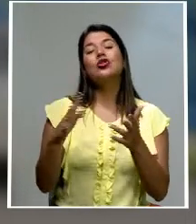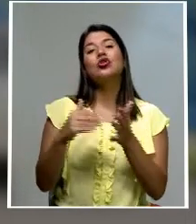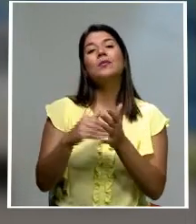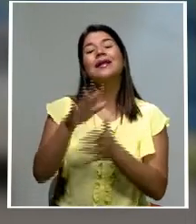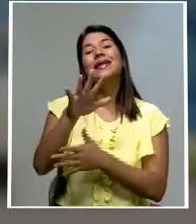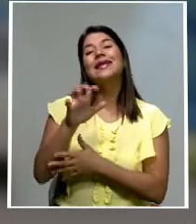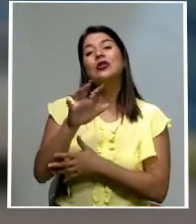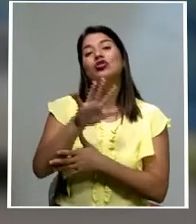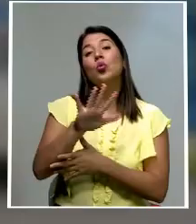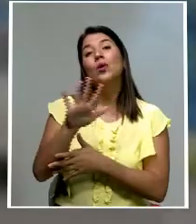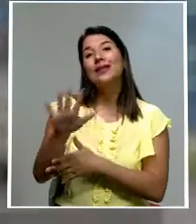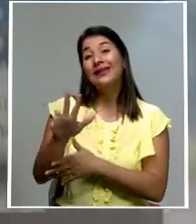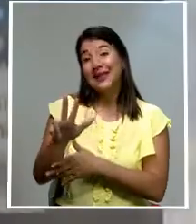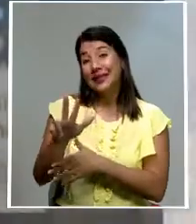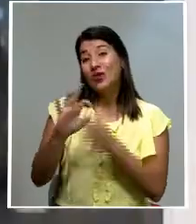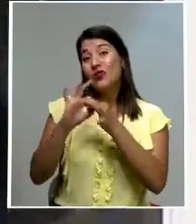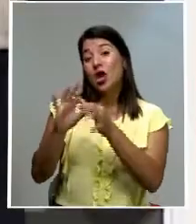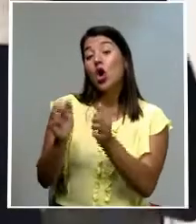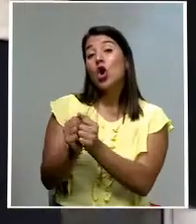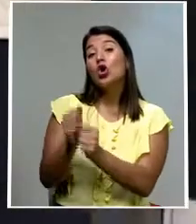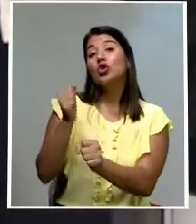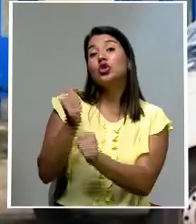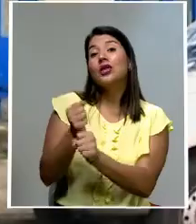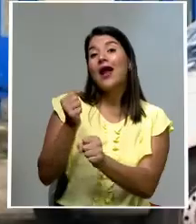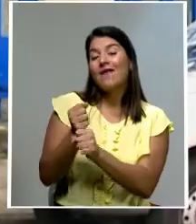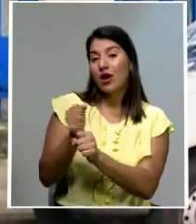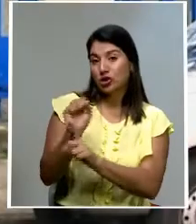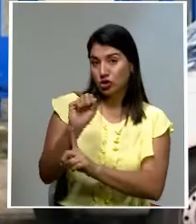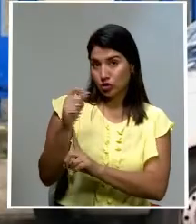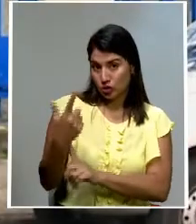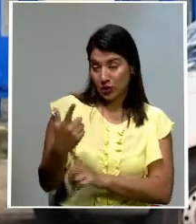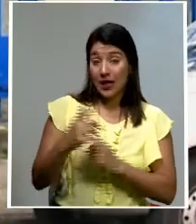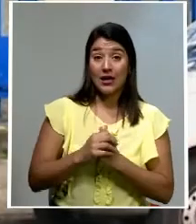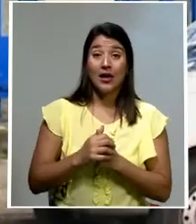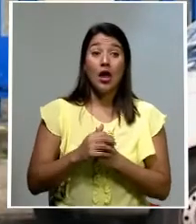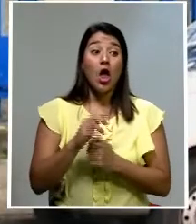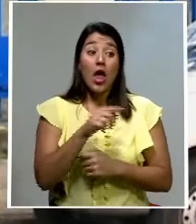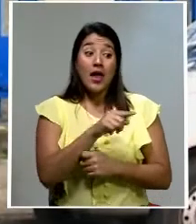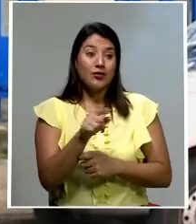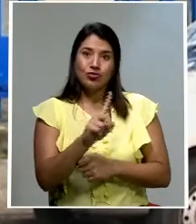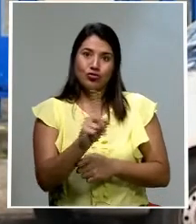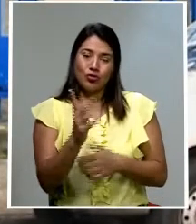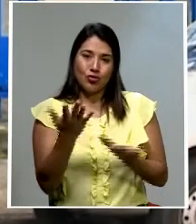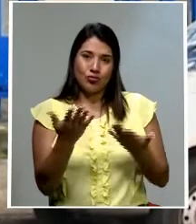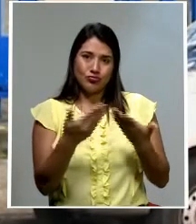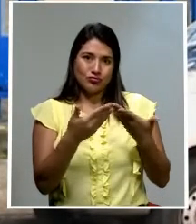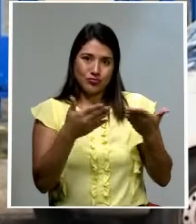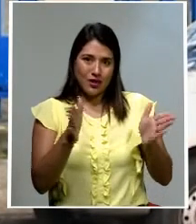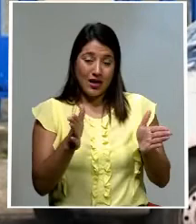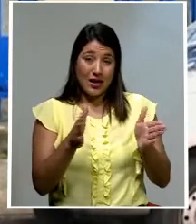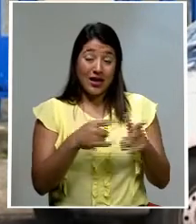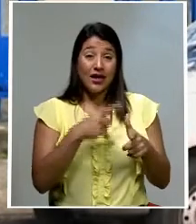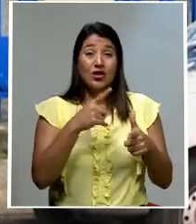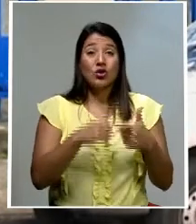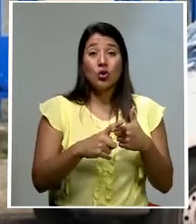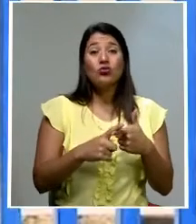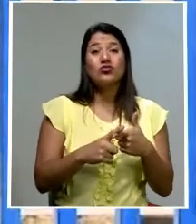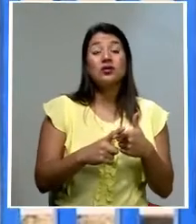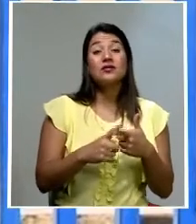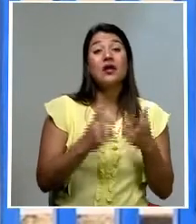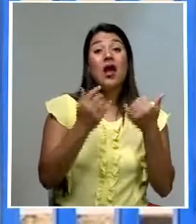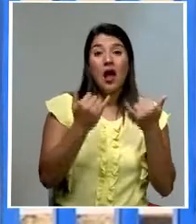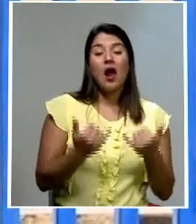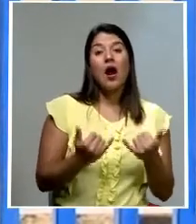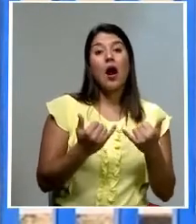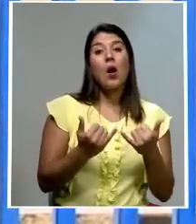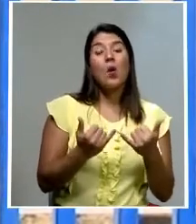14.553 en trabajo social. Al no contar con el funcionamiento total de los CAID, estas consultas serían trasladadas a los servicios de atención